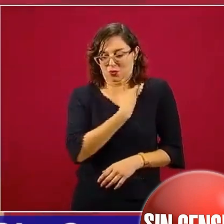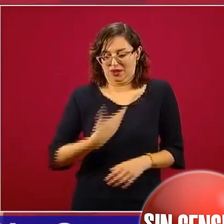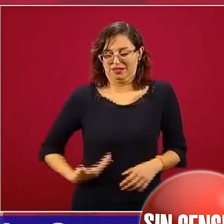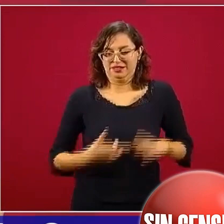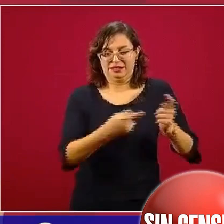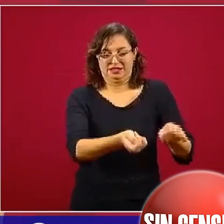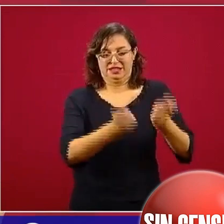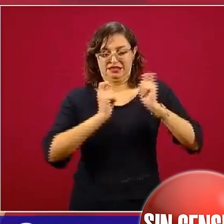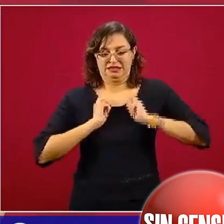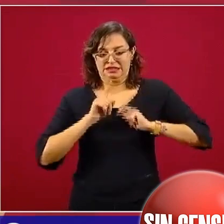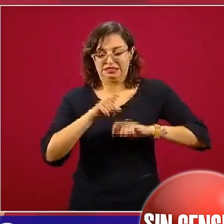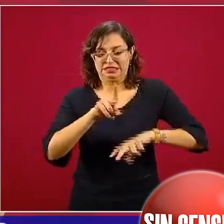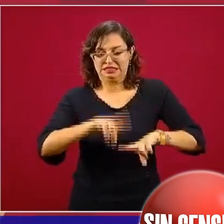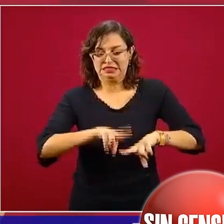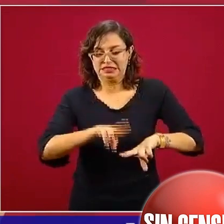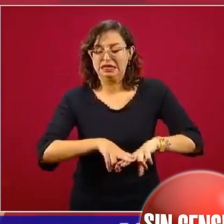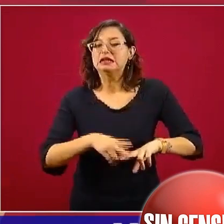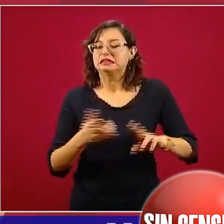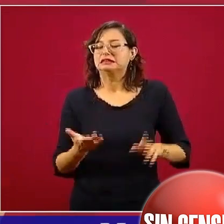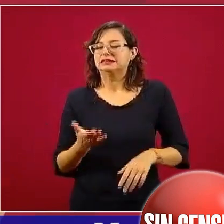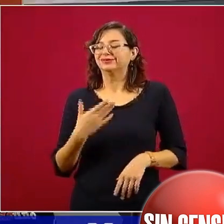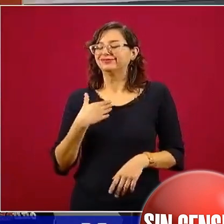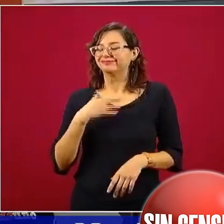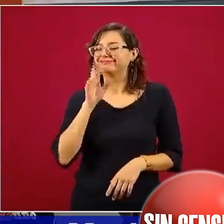la mandé a limpiar.